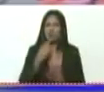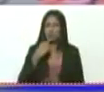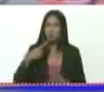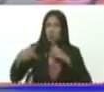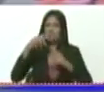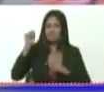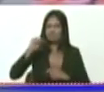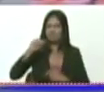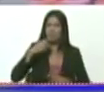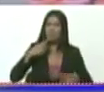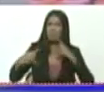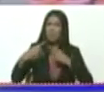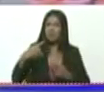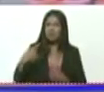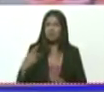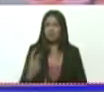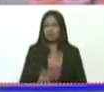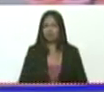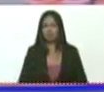política.